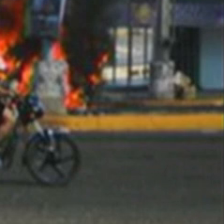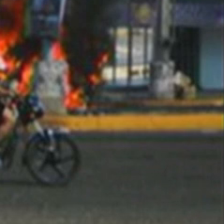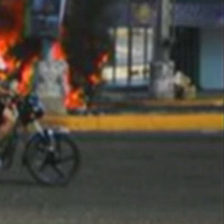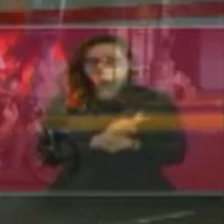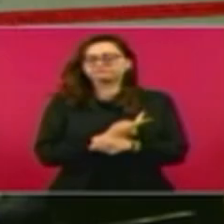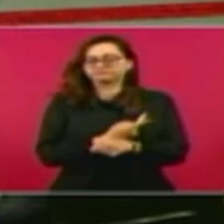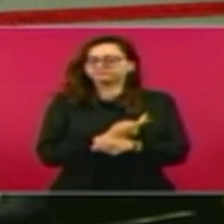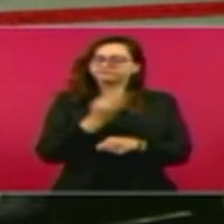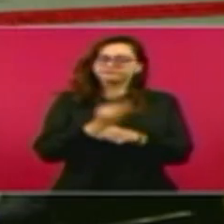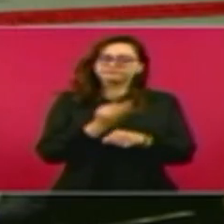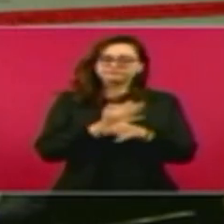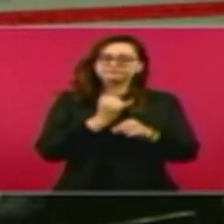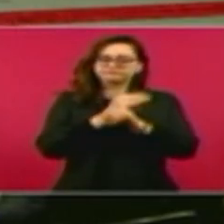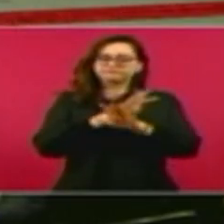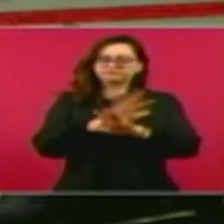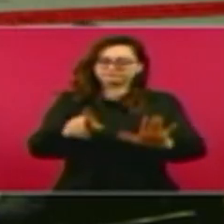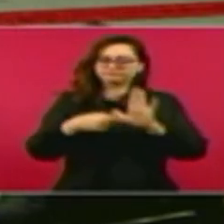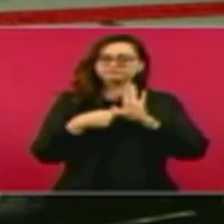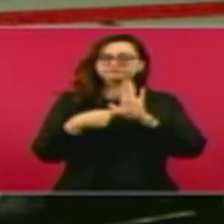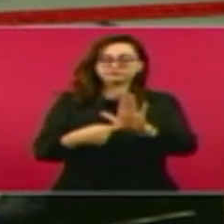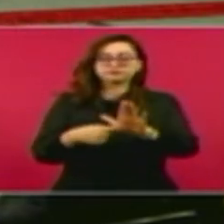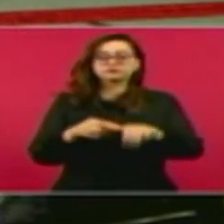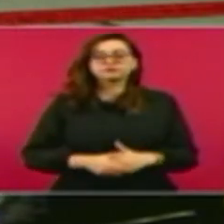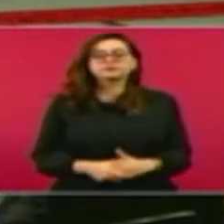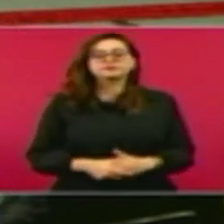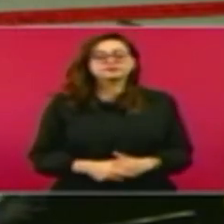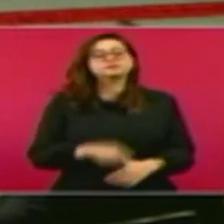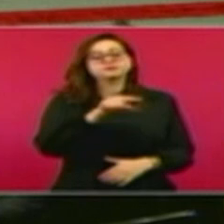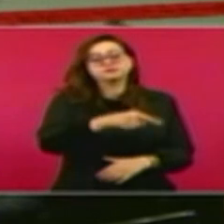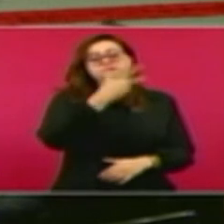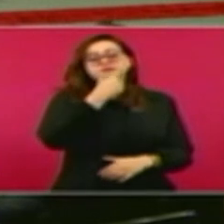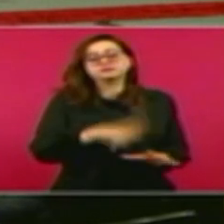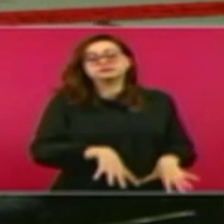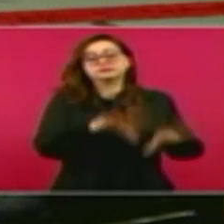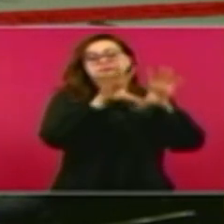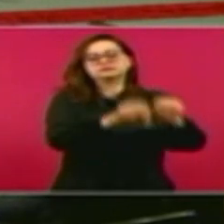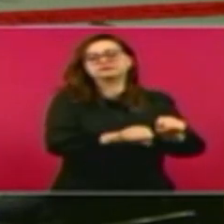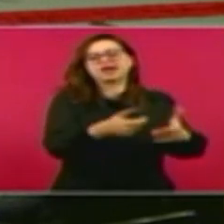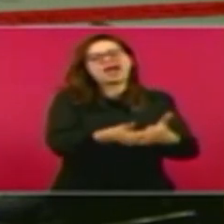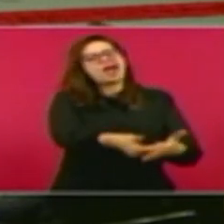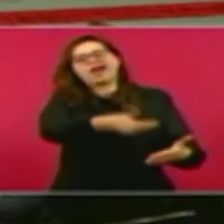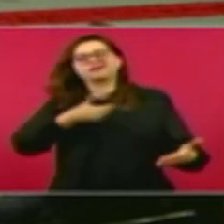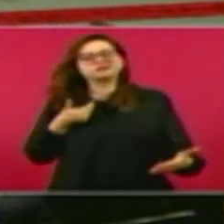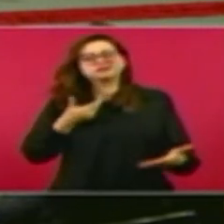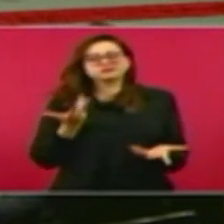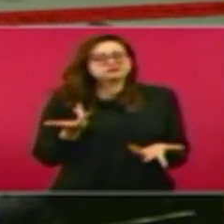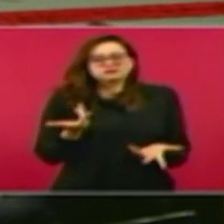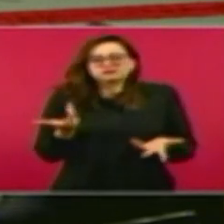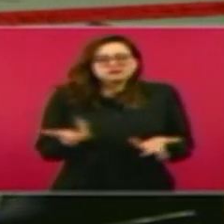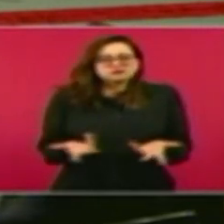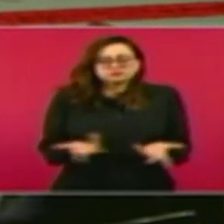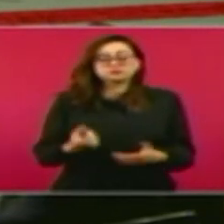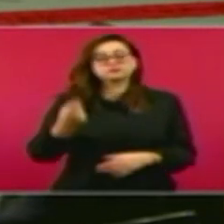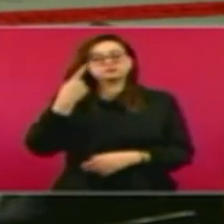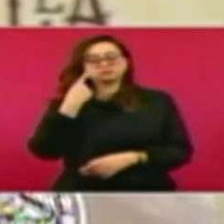están viendo todas las imágenes de precisamente de estas reacciones que tuvieron los miembros de este cártel de